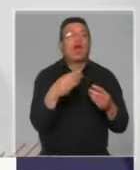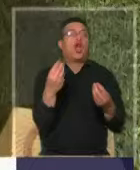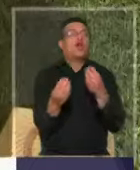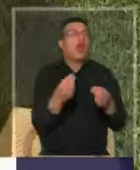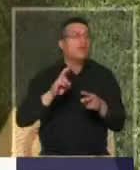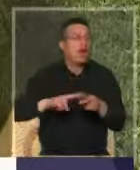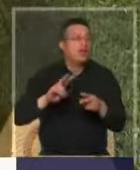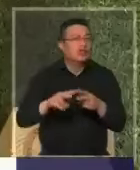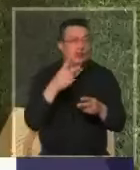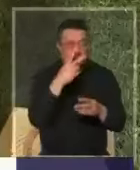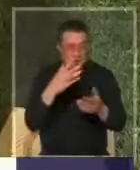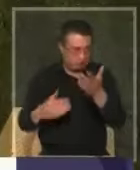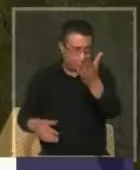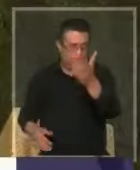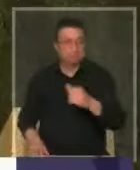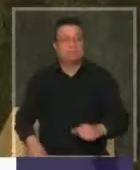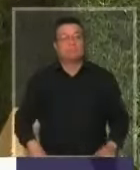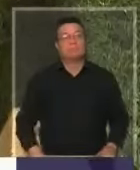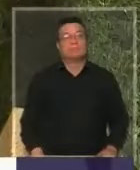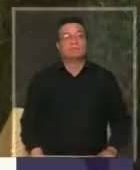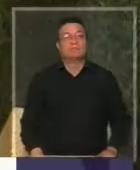hizo?